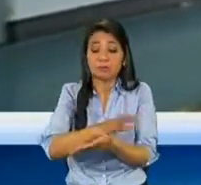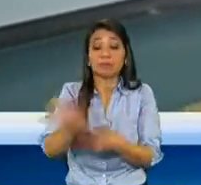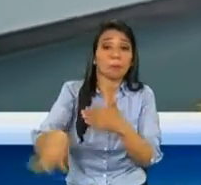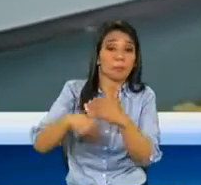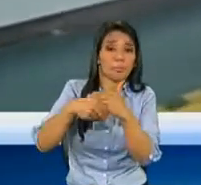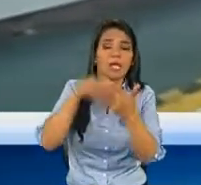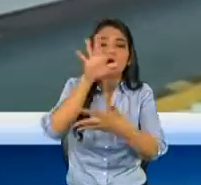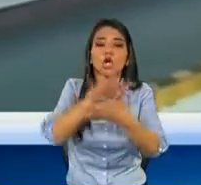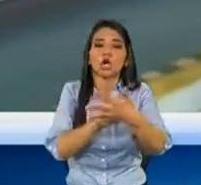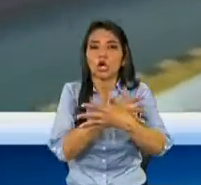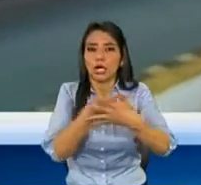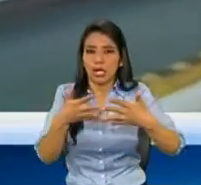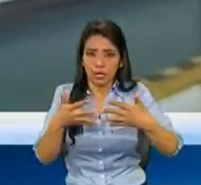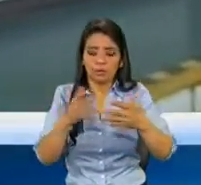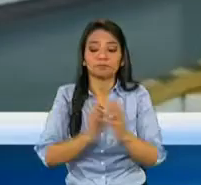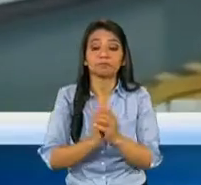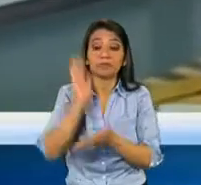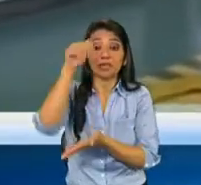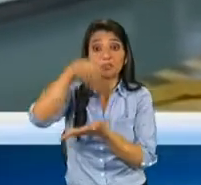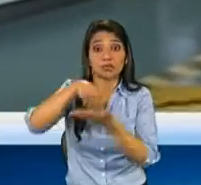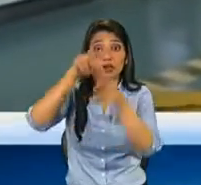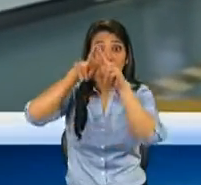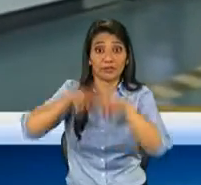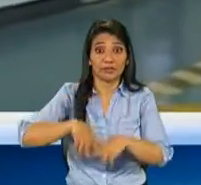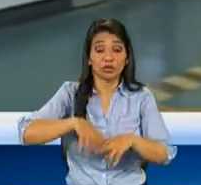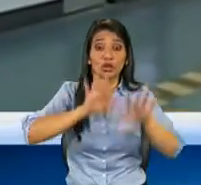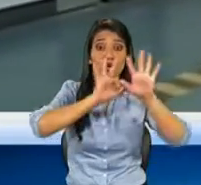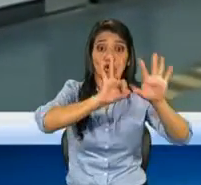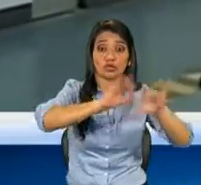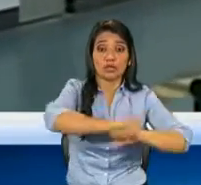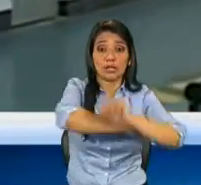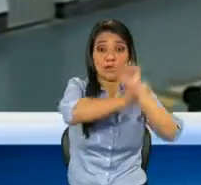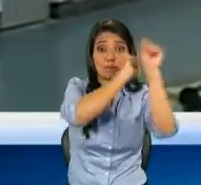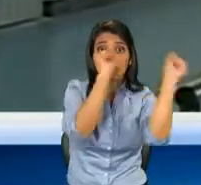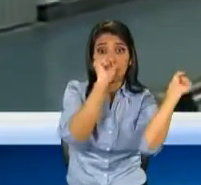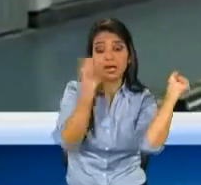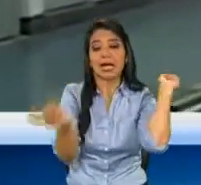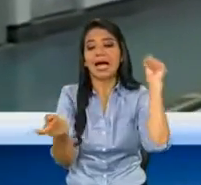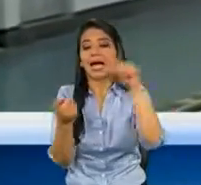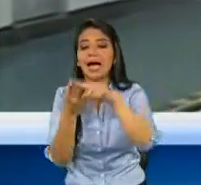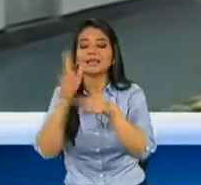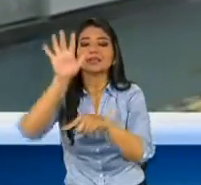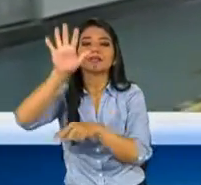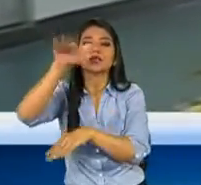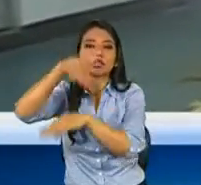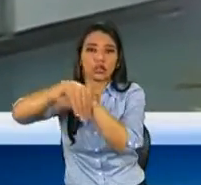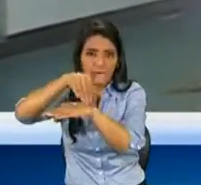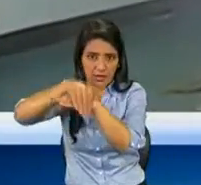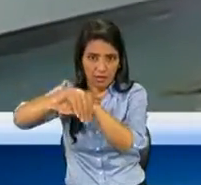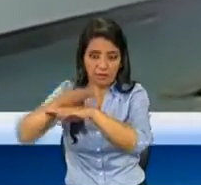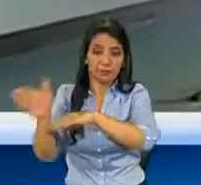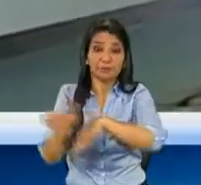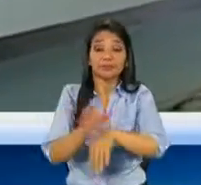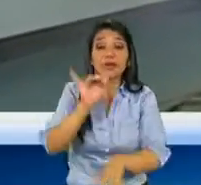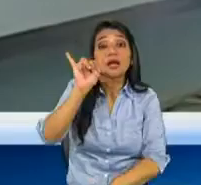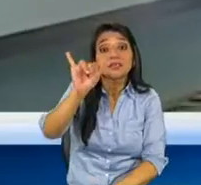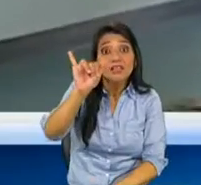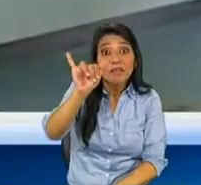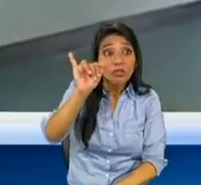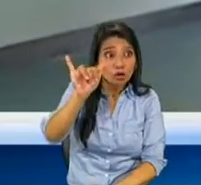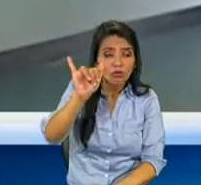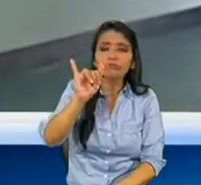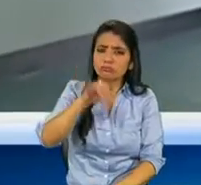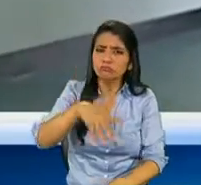horarios comentarles un poquito a los centros de revisión atendemos desde las 8 de la mañana hasta las 5 de la tarde y el sábado que es el día que